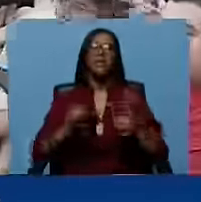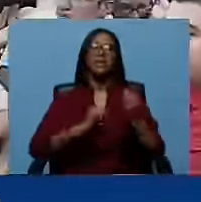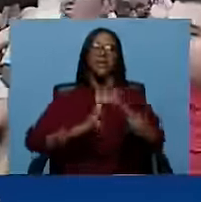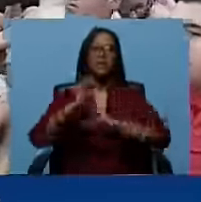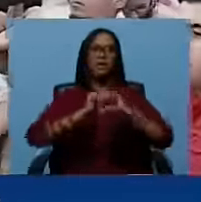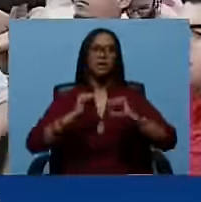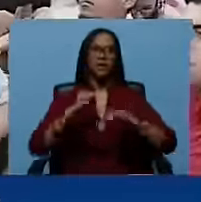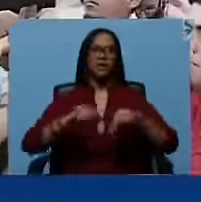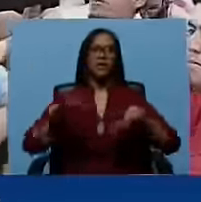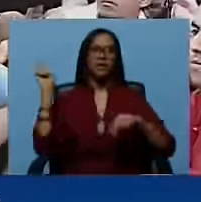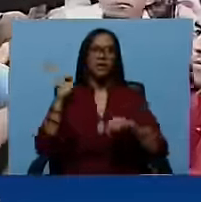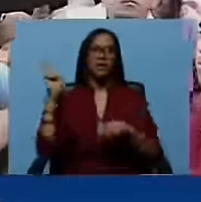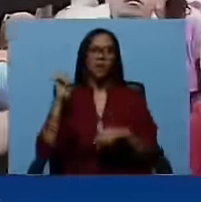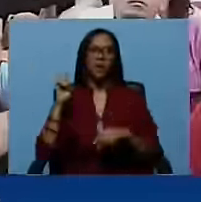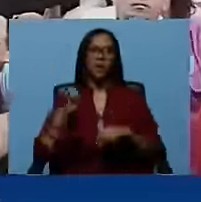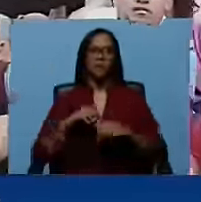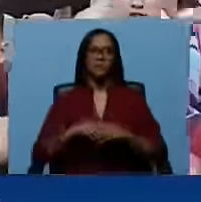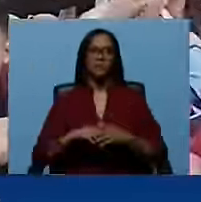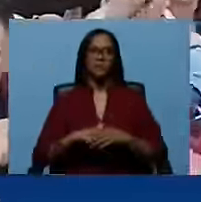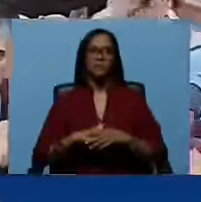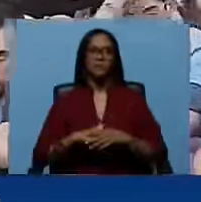tierra venezolana.